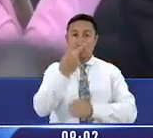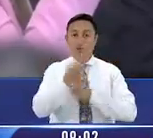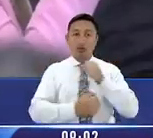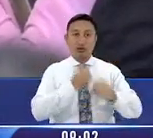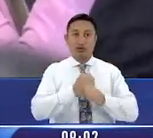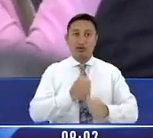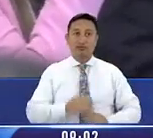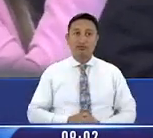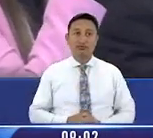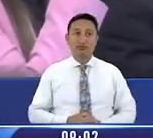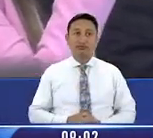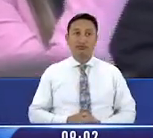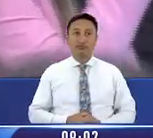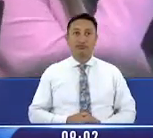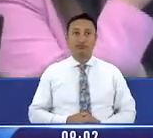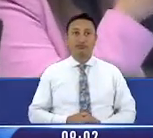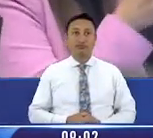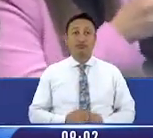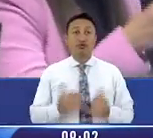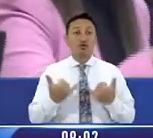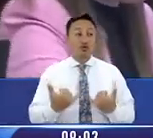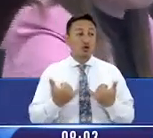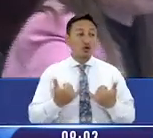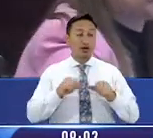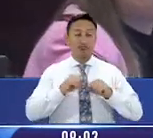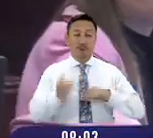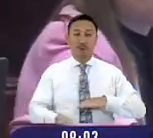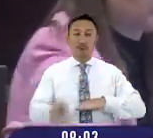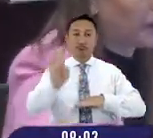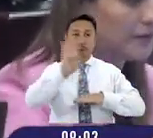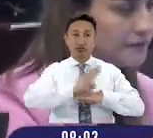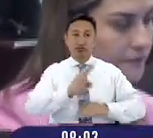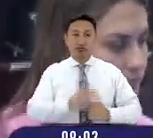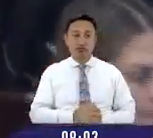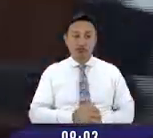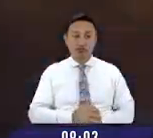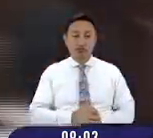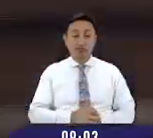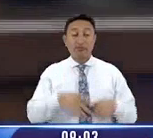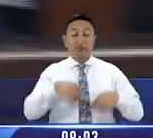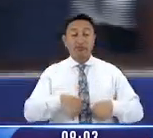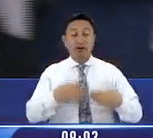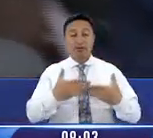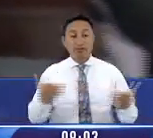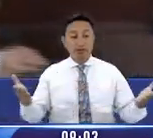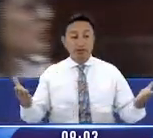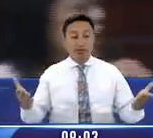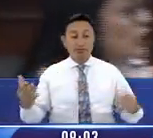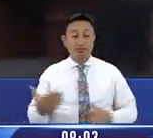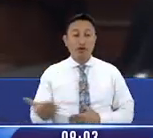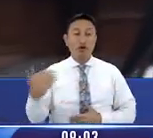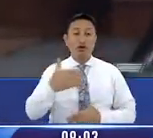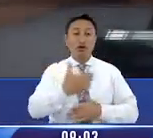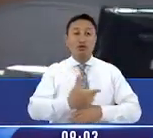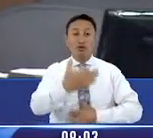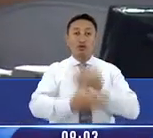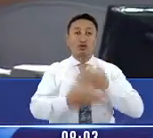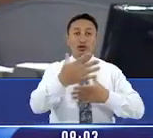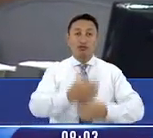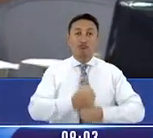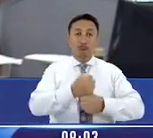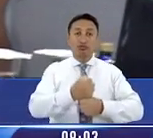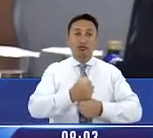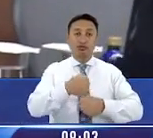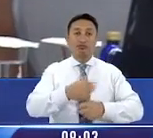Hoy la Asamblea Nacional le abre la puerta a la recuperación de la justicia en el Consejo de